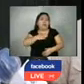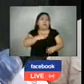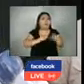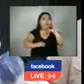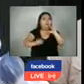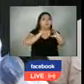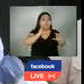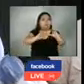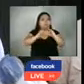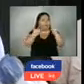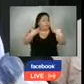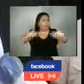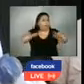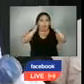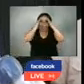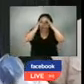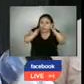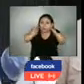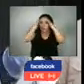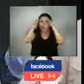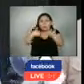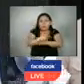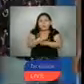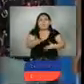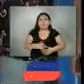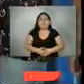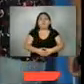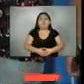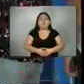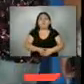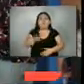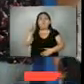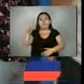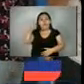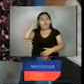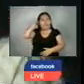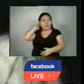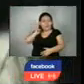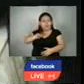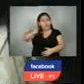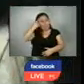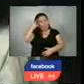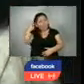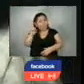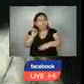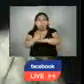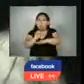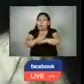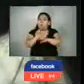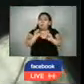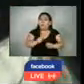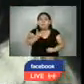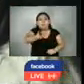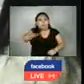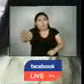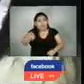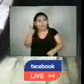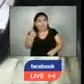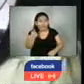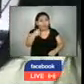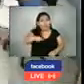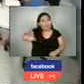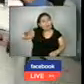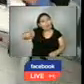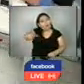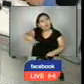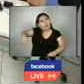comunicación y se ha tenido esa atención de todos los usuarios. Recordó que este beneficio aún está vigente e instó a otros usuarios a